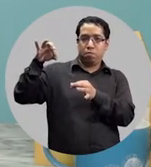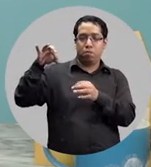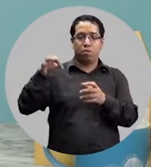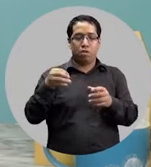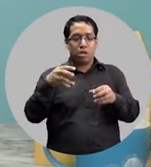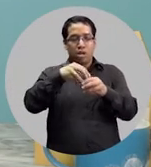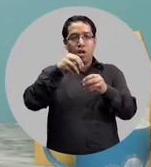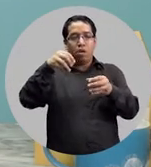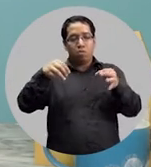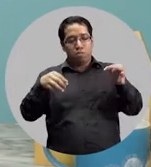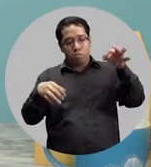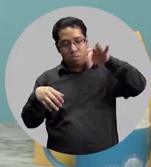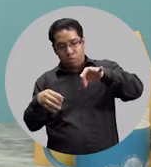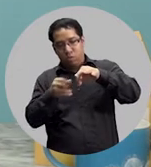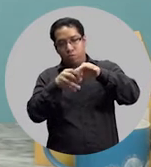esto, que es más práctico,